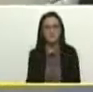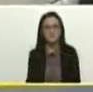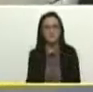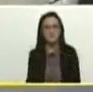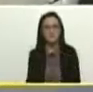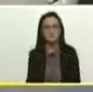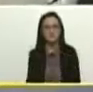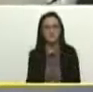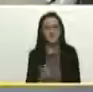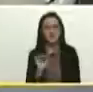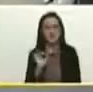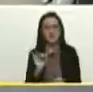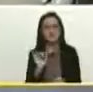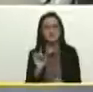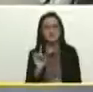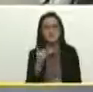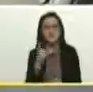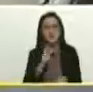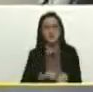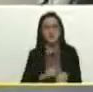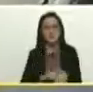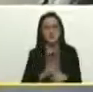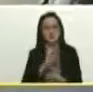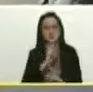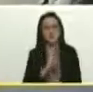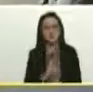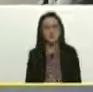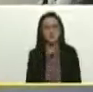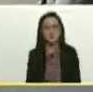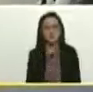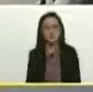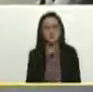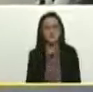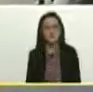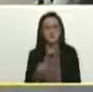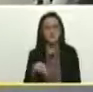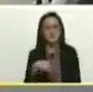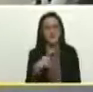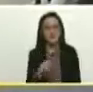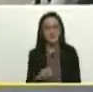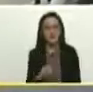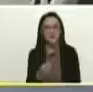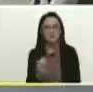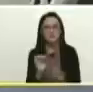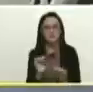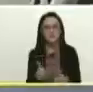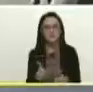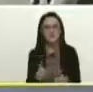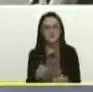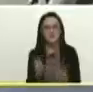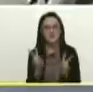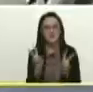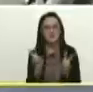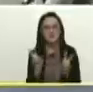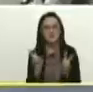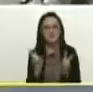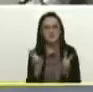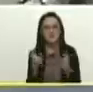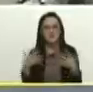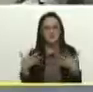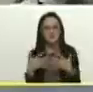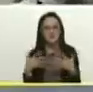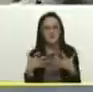Ese fue el primer momento fundacional. Luego se impuso la intriga, las